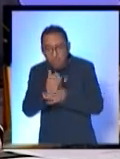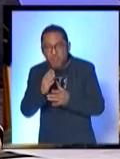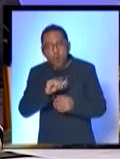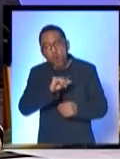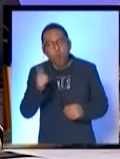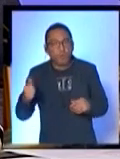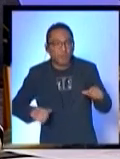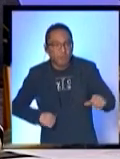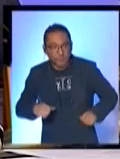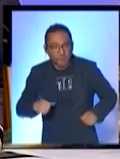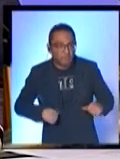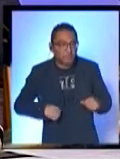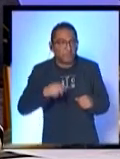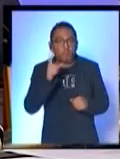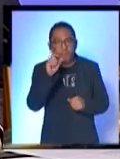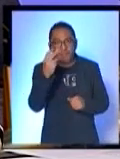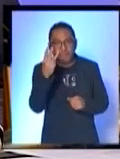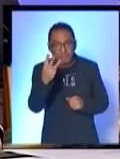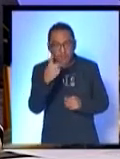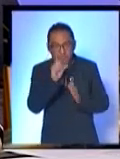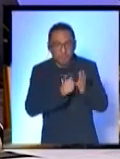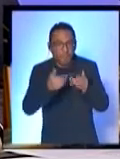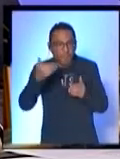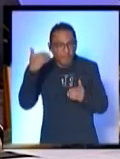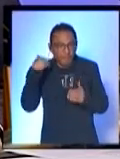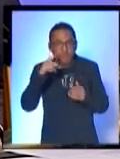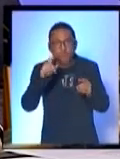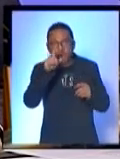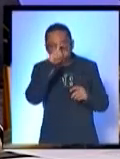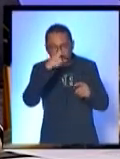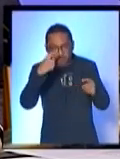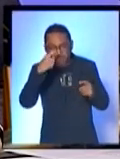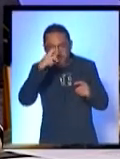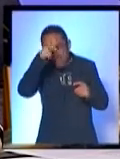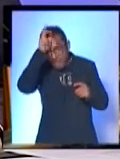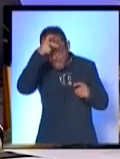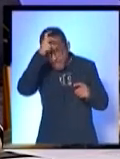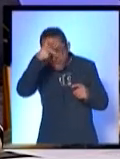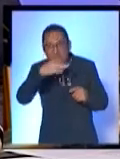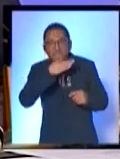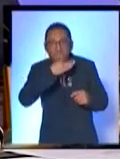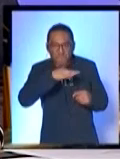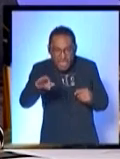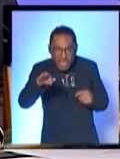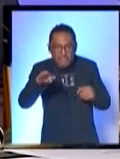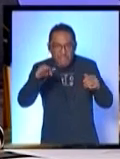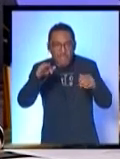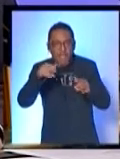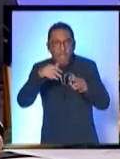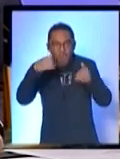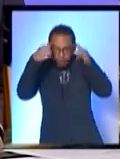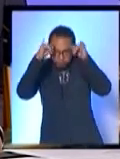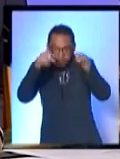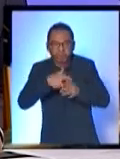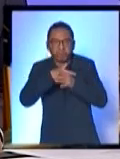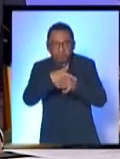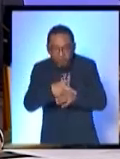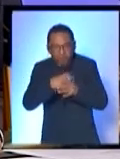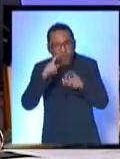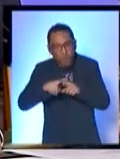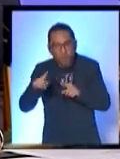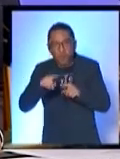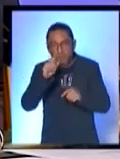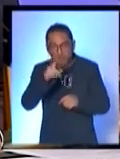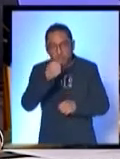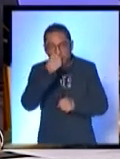tipo de eventos, 23 durante el mes pasado, como peleas de gallos, fiestas, jaripeos, entre otros. Además, el